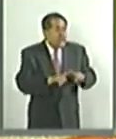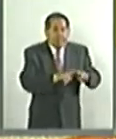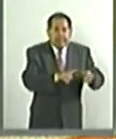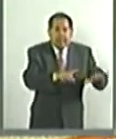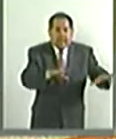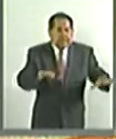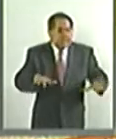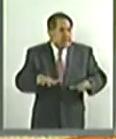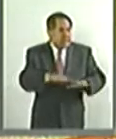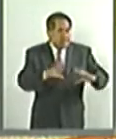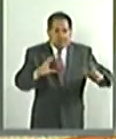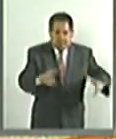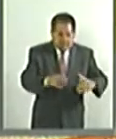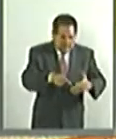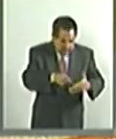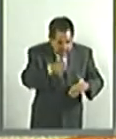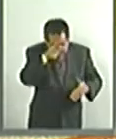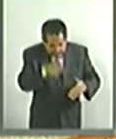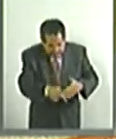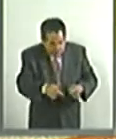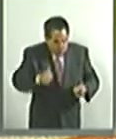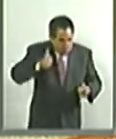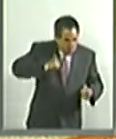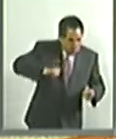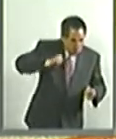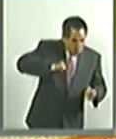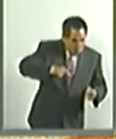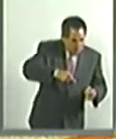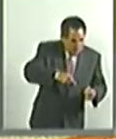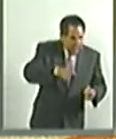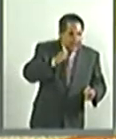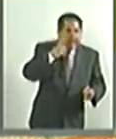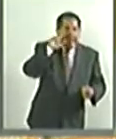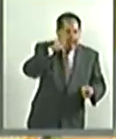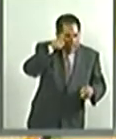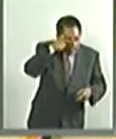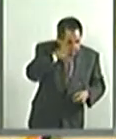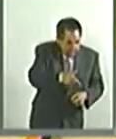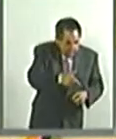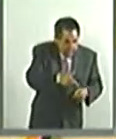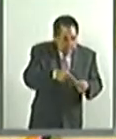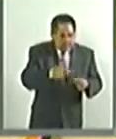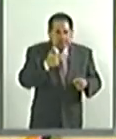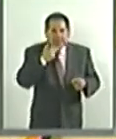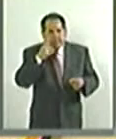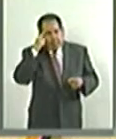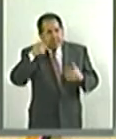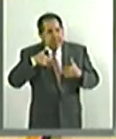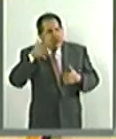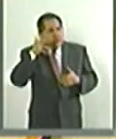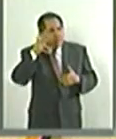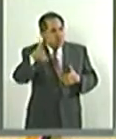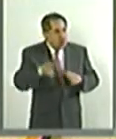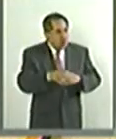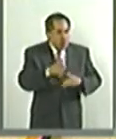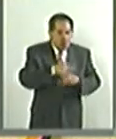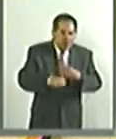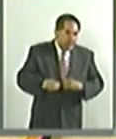y el futuro y el presente de la actividad humana y la esperanza de un mundo sustentable.